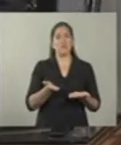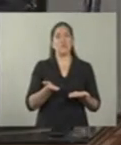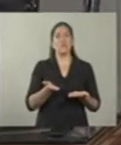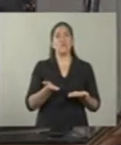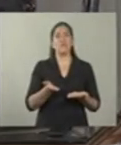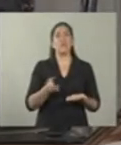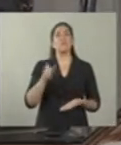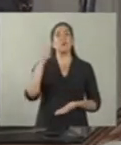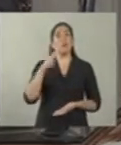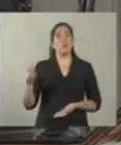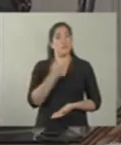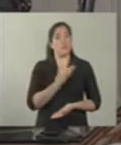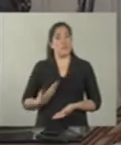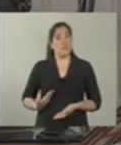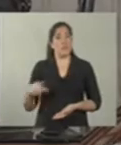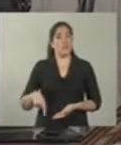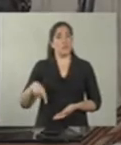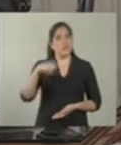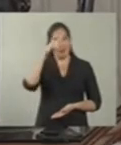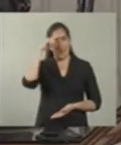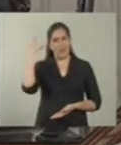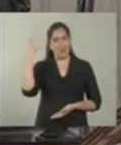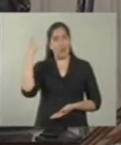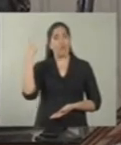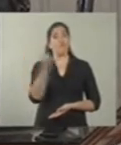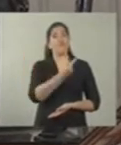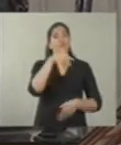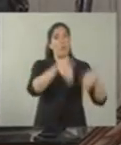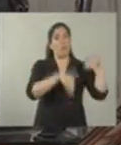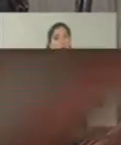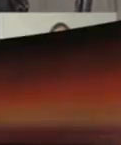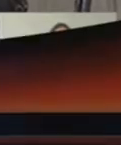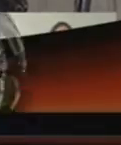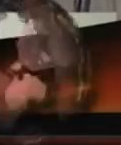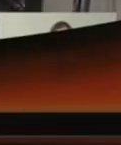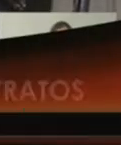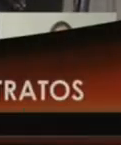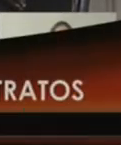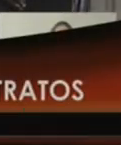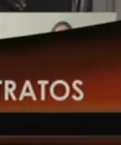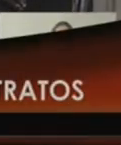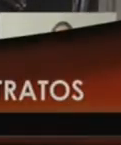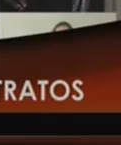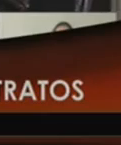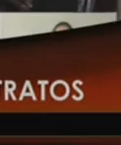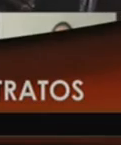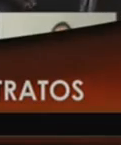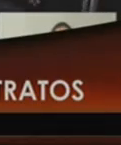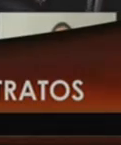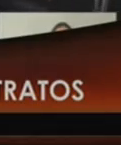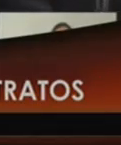baja más de 2.000 contratos de personal nombrado por quien fuera su